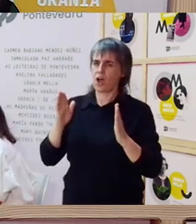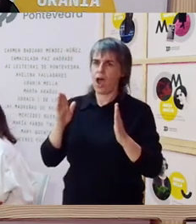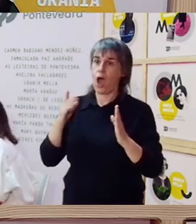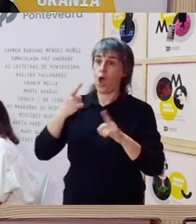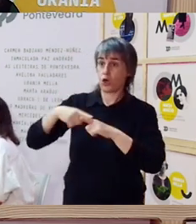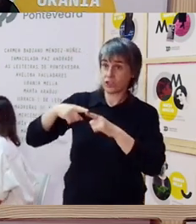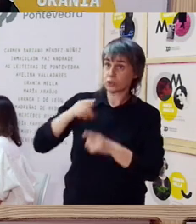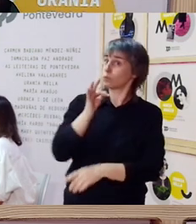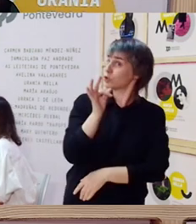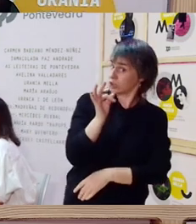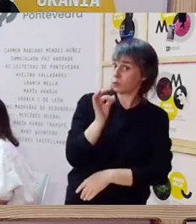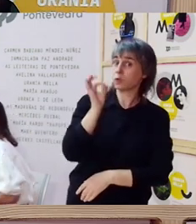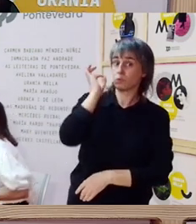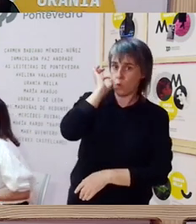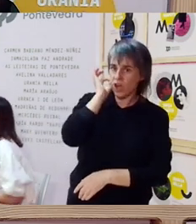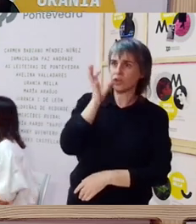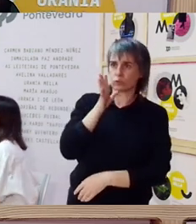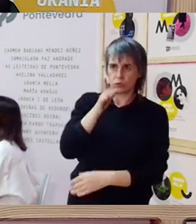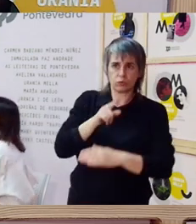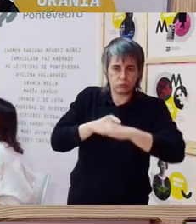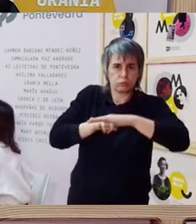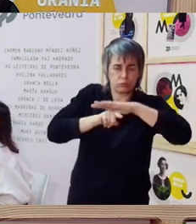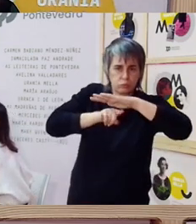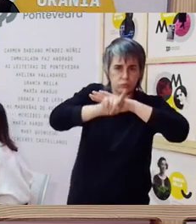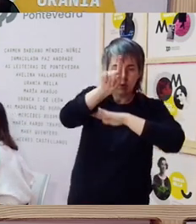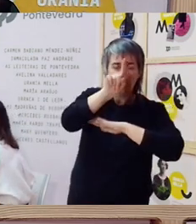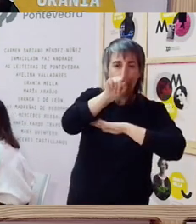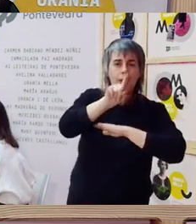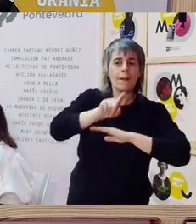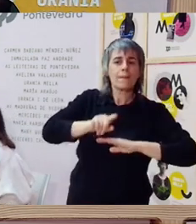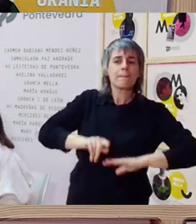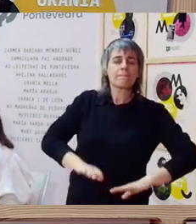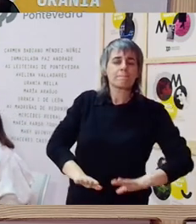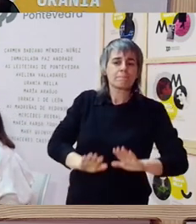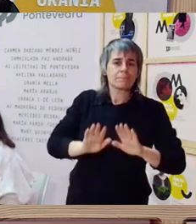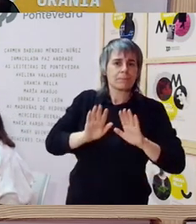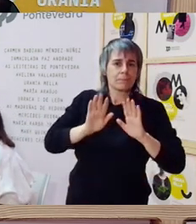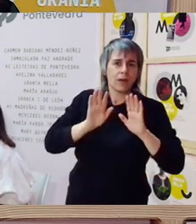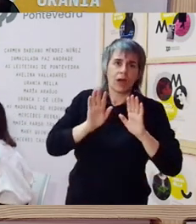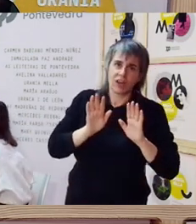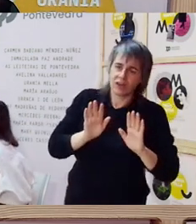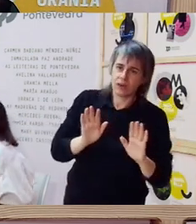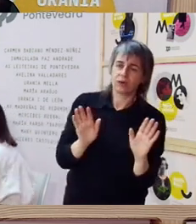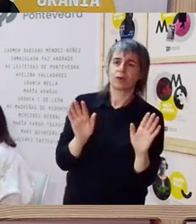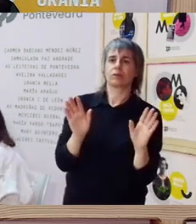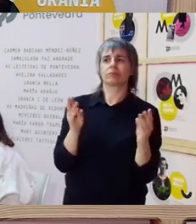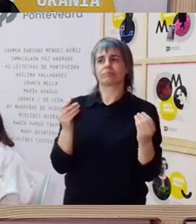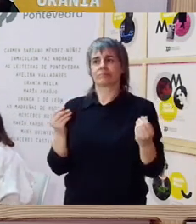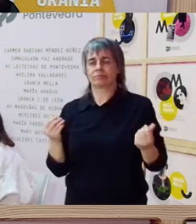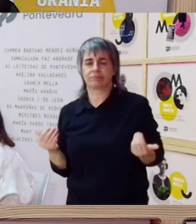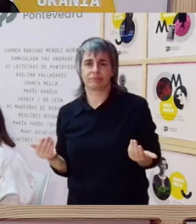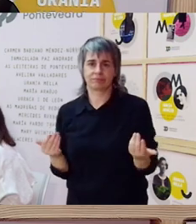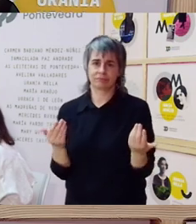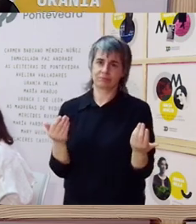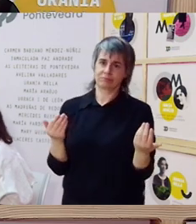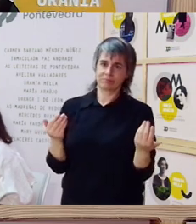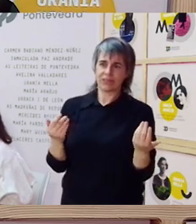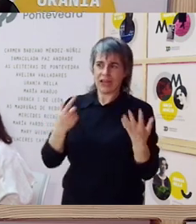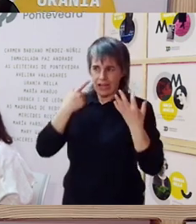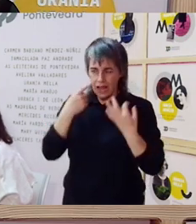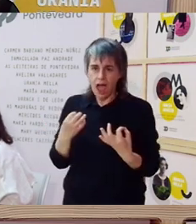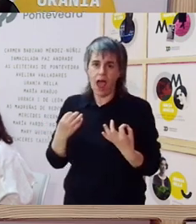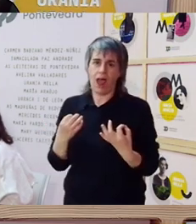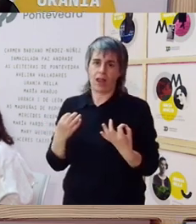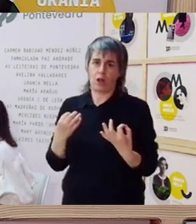boas para as mulleres, que se avanzou moito, pero que non é nin de lonxe, no, bueno, pois o punto no que